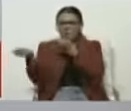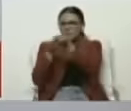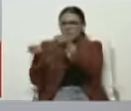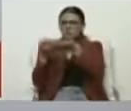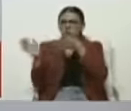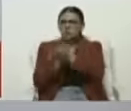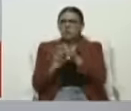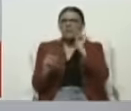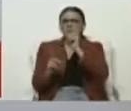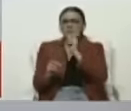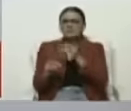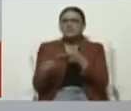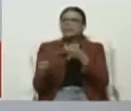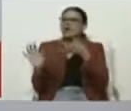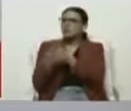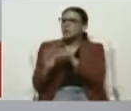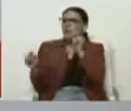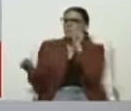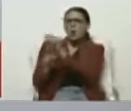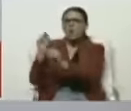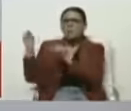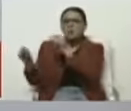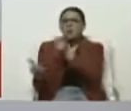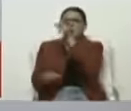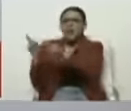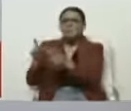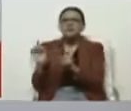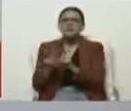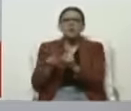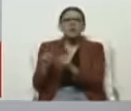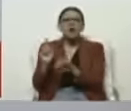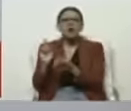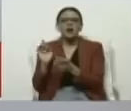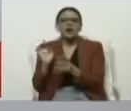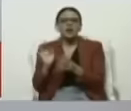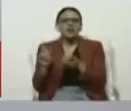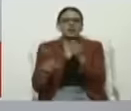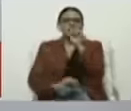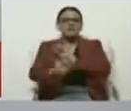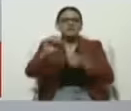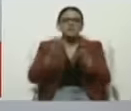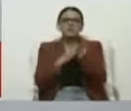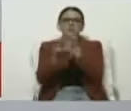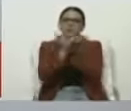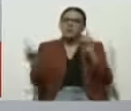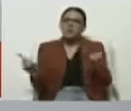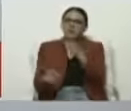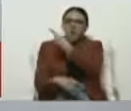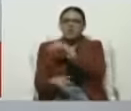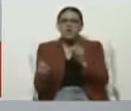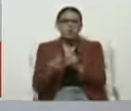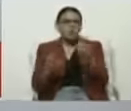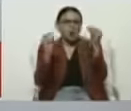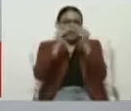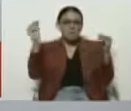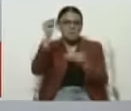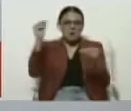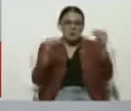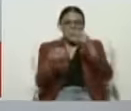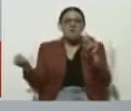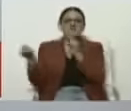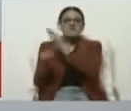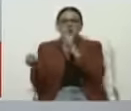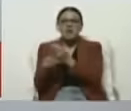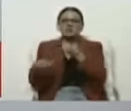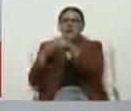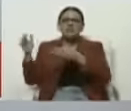llamarlos demócratas, llamarlos defensores de la democracia, y no son otra cosa que unos violentos que recurren